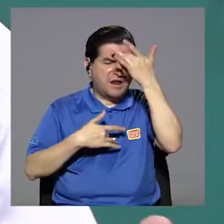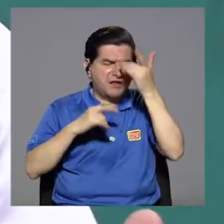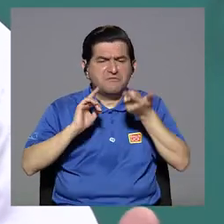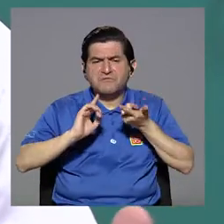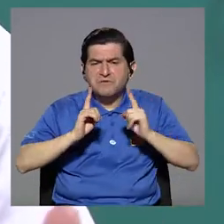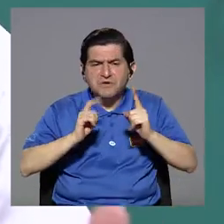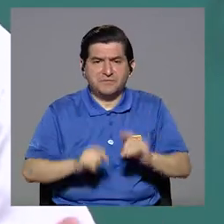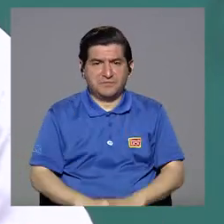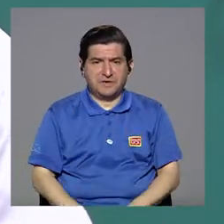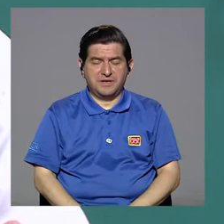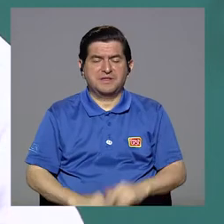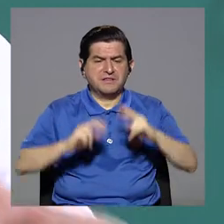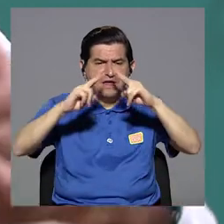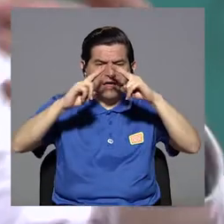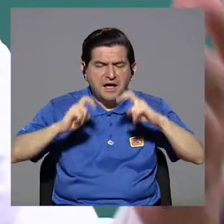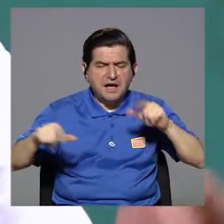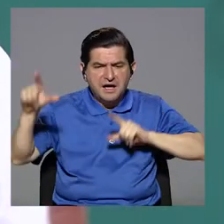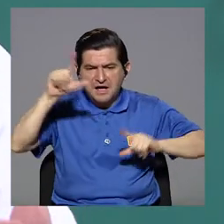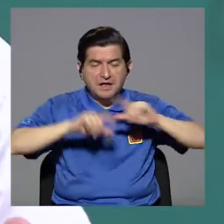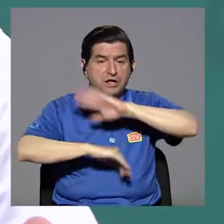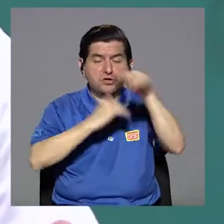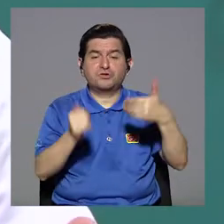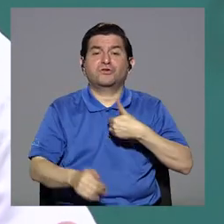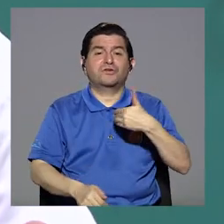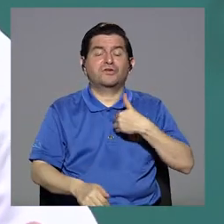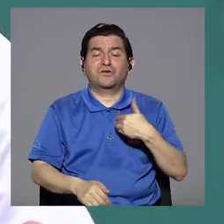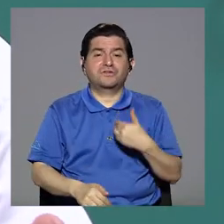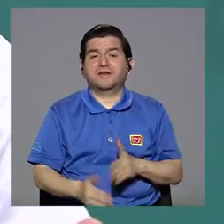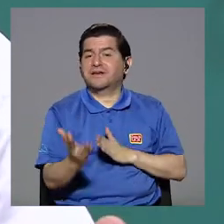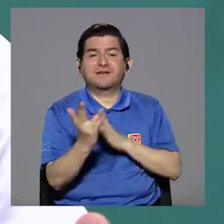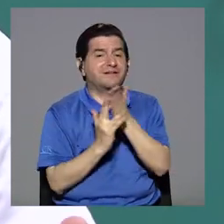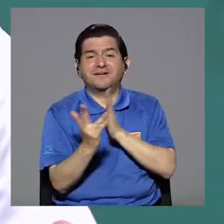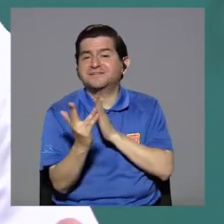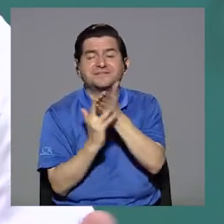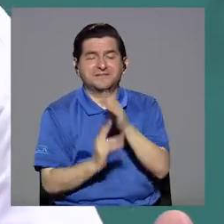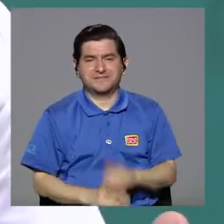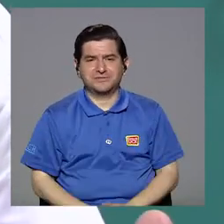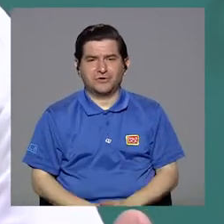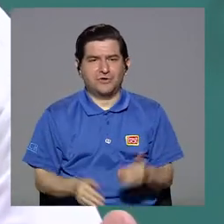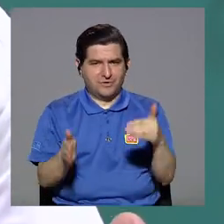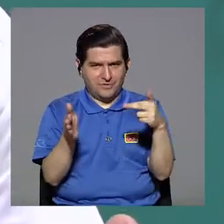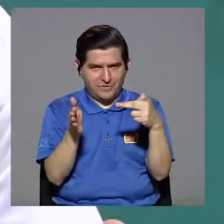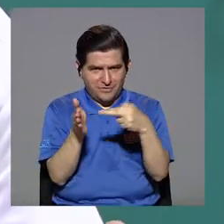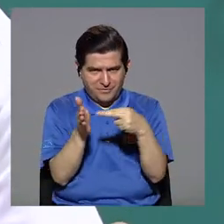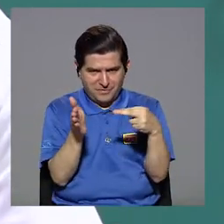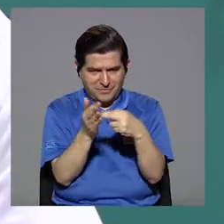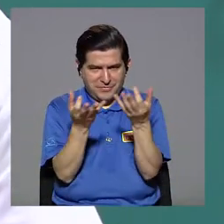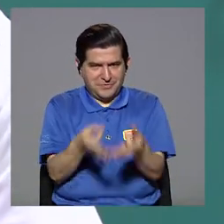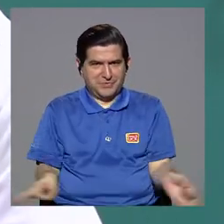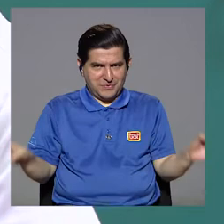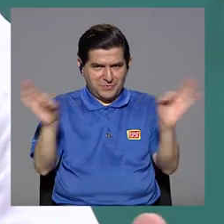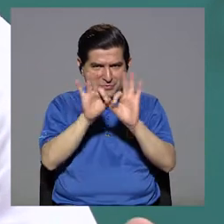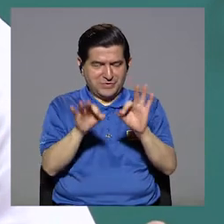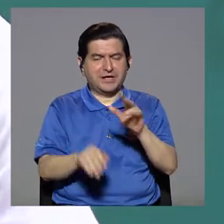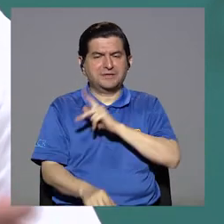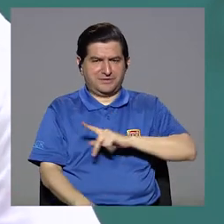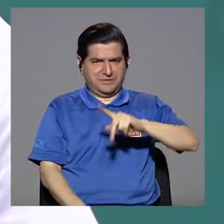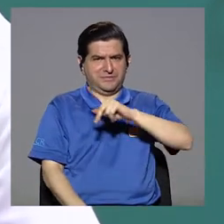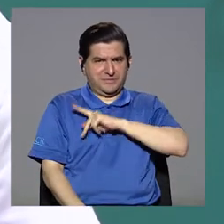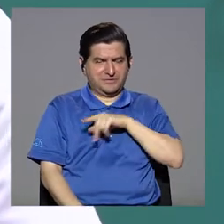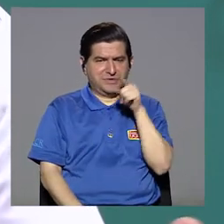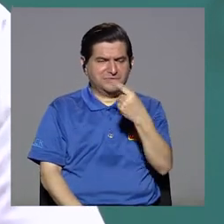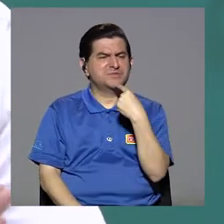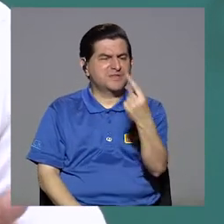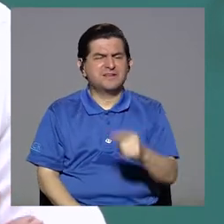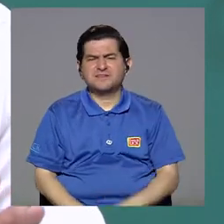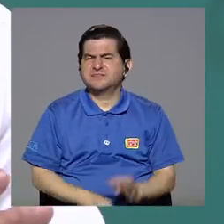la enfermedad que estamos tratando psuv de chávez laboratorio todo lo tenemos al día creo que el cuerpo repetido es importante como mencionan los